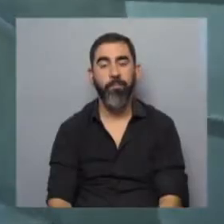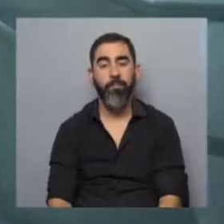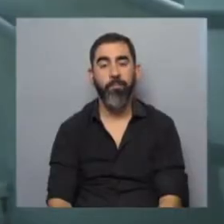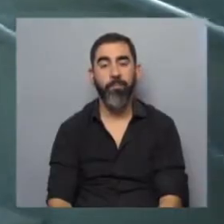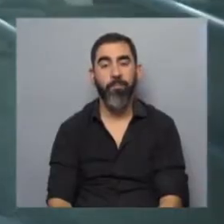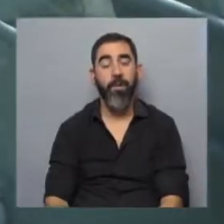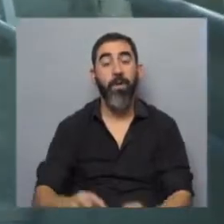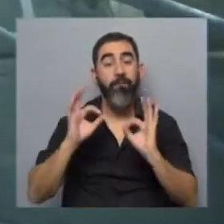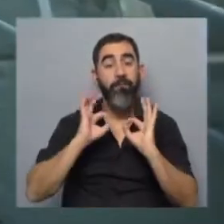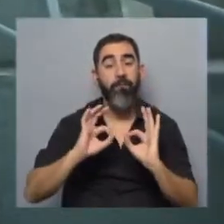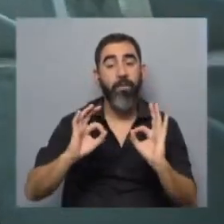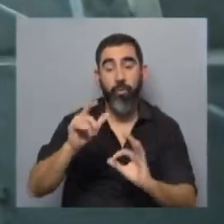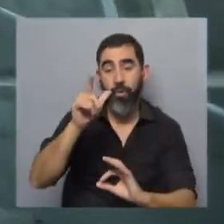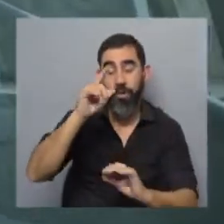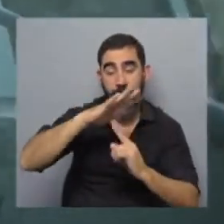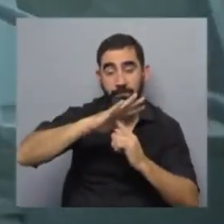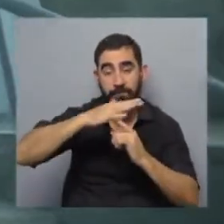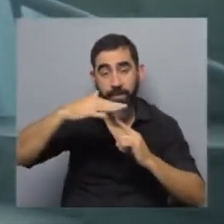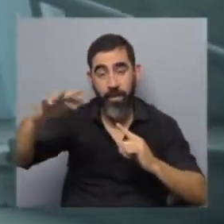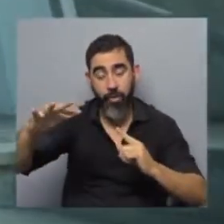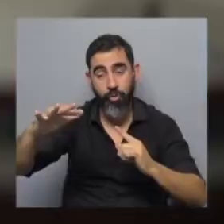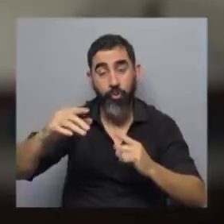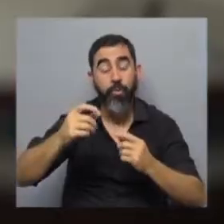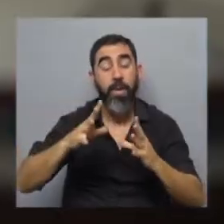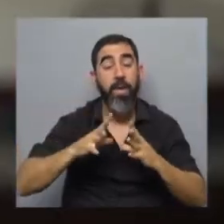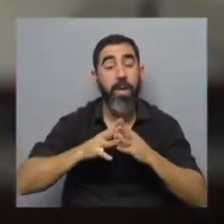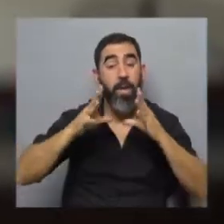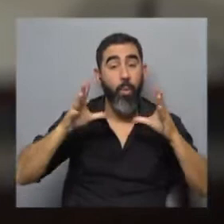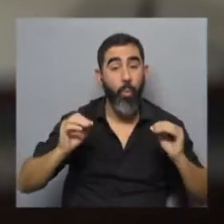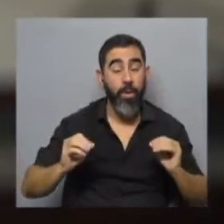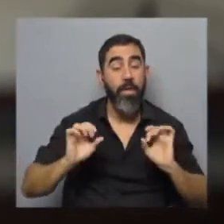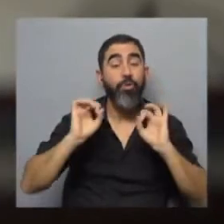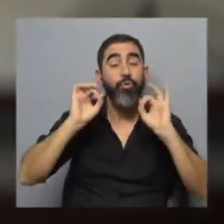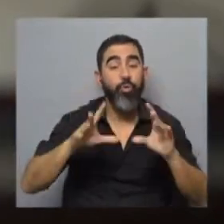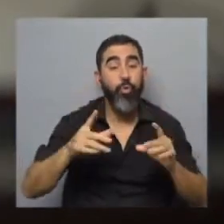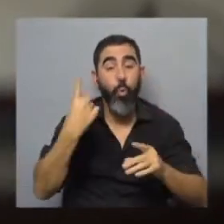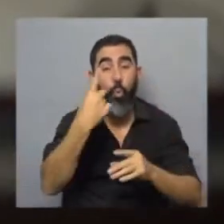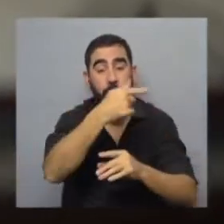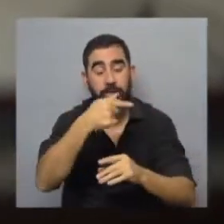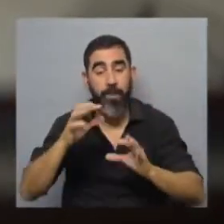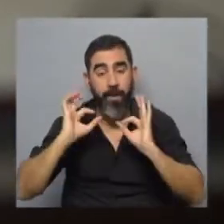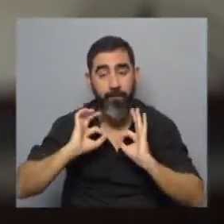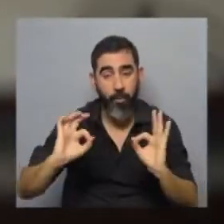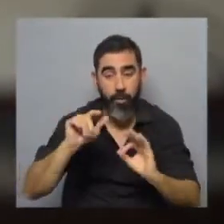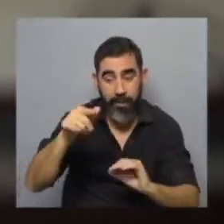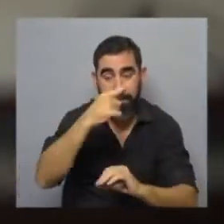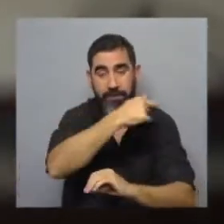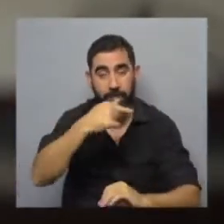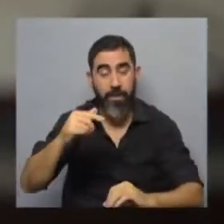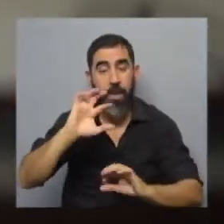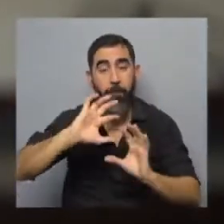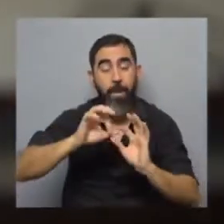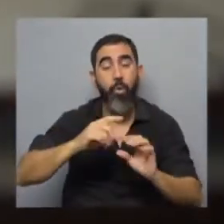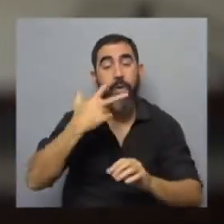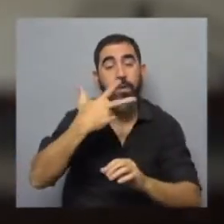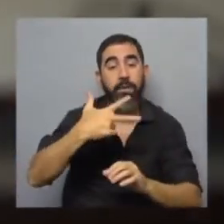En estas vacaciones de invierno, dado que primaria solamente cortará una semana, en esa semana, del miércoles 13